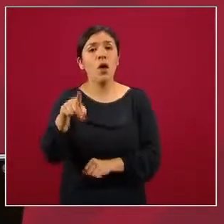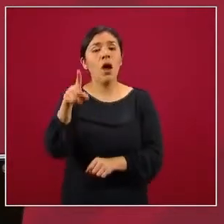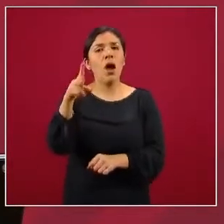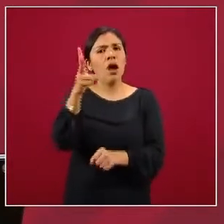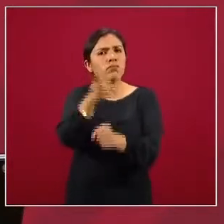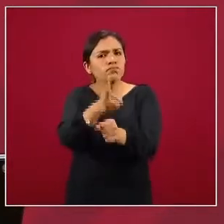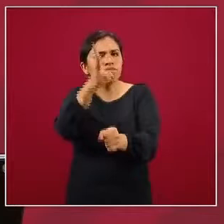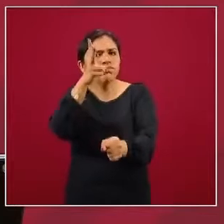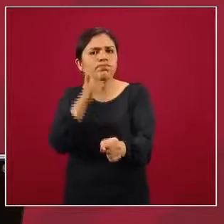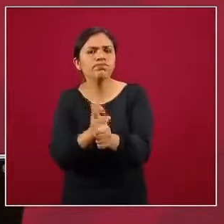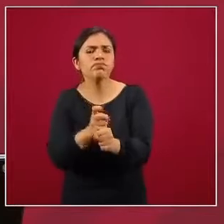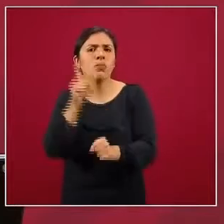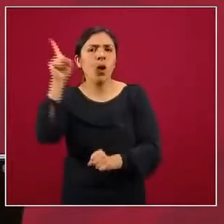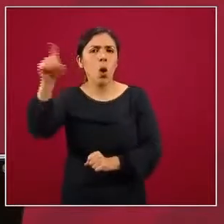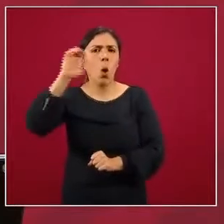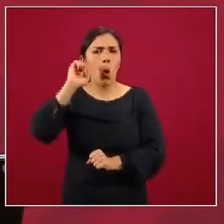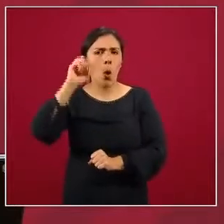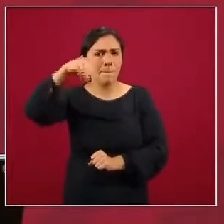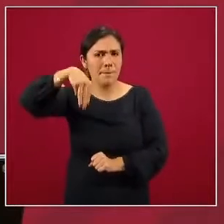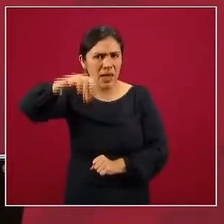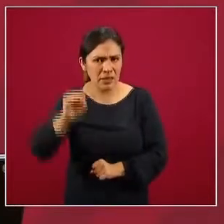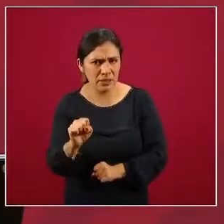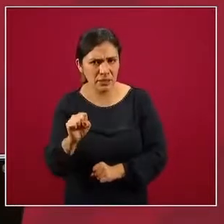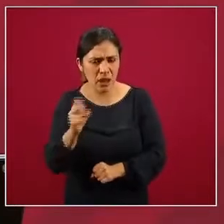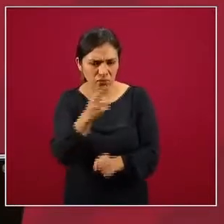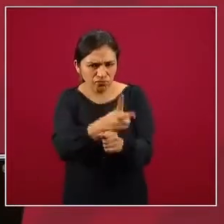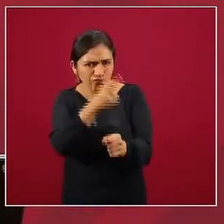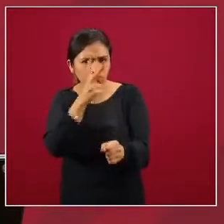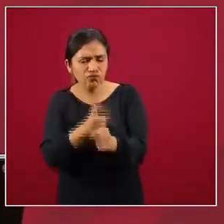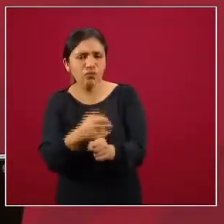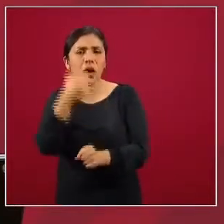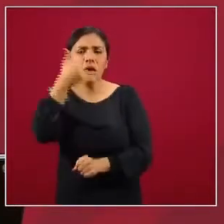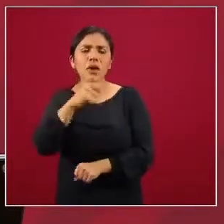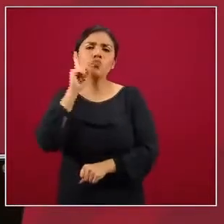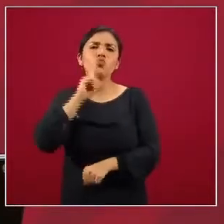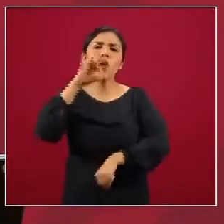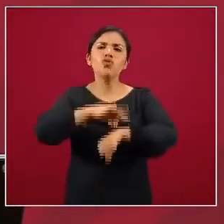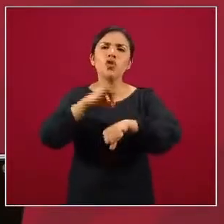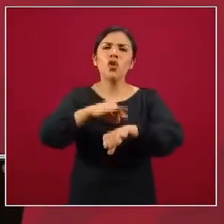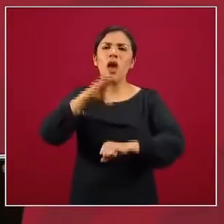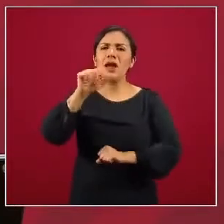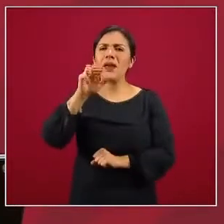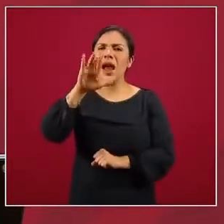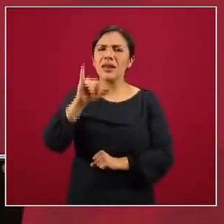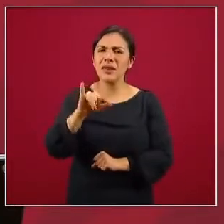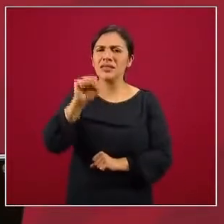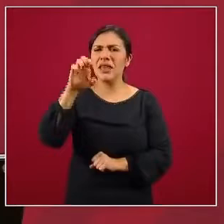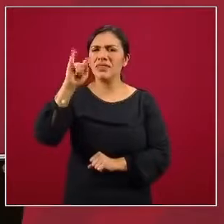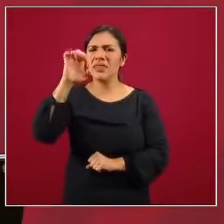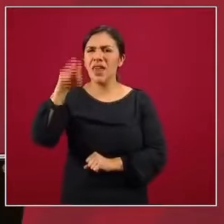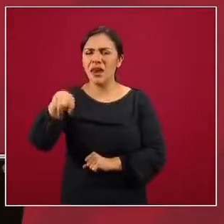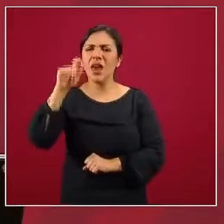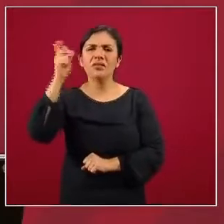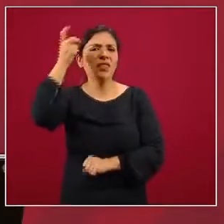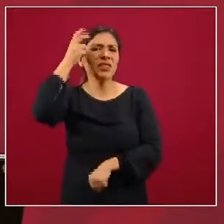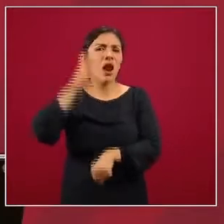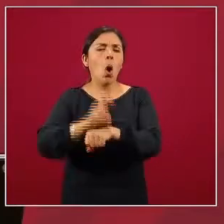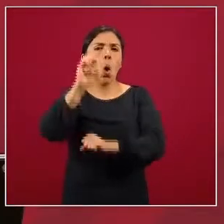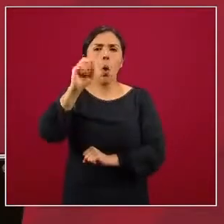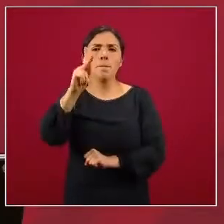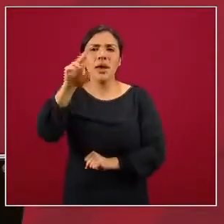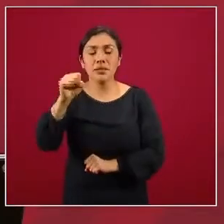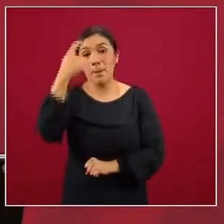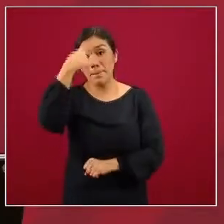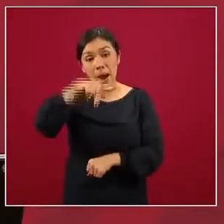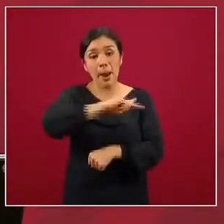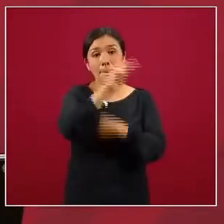hizo la Organización Mundial de la Salud y la doctora Carissa Etienne, directora de la Organización Panamericana de la Salud, para